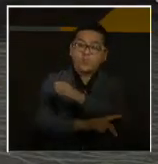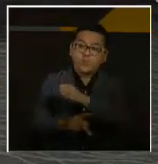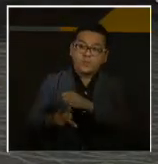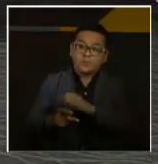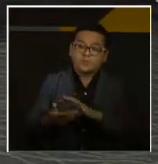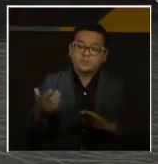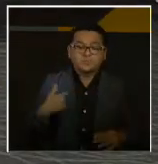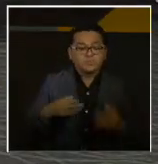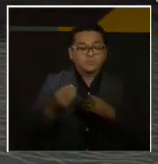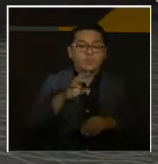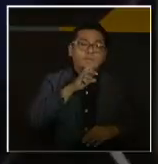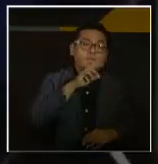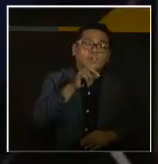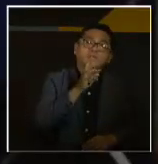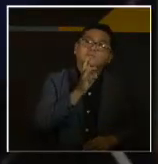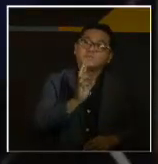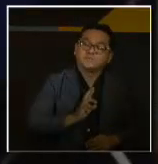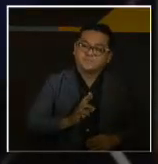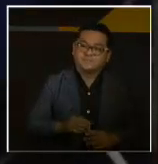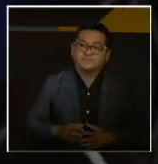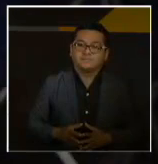Progreso, podemos tener mucho mejores resultados.